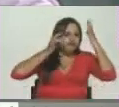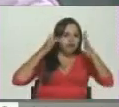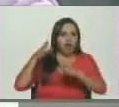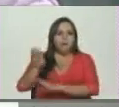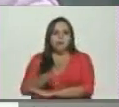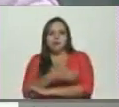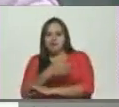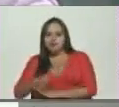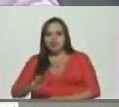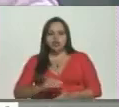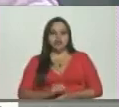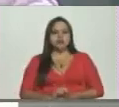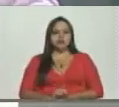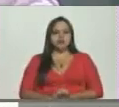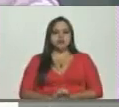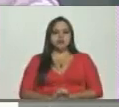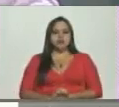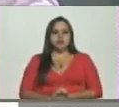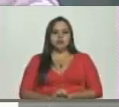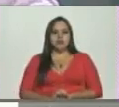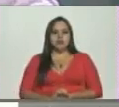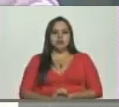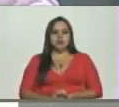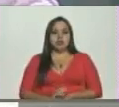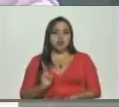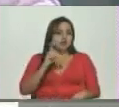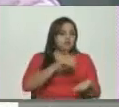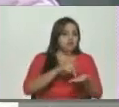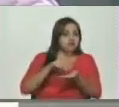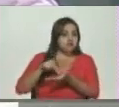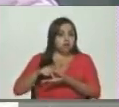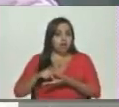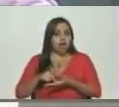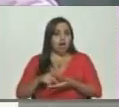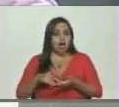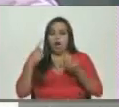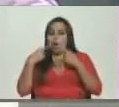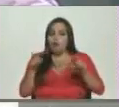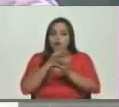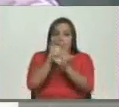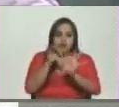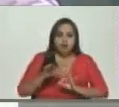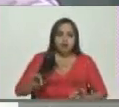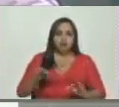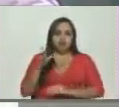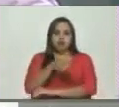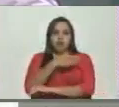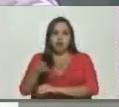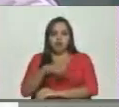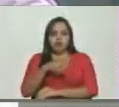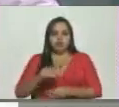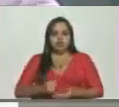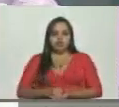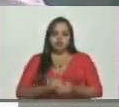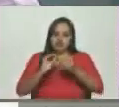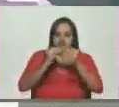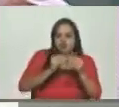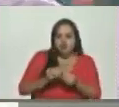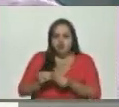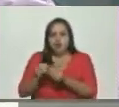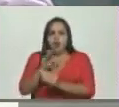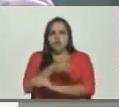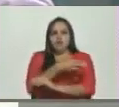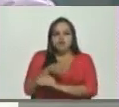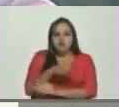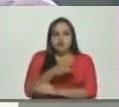musical, incorporando algunos elementos universales dentro de la música y con arreglos musicales que